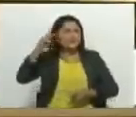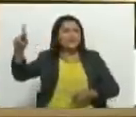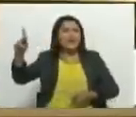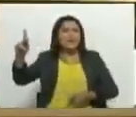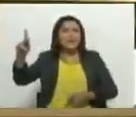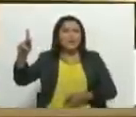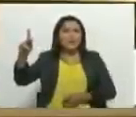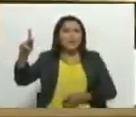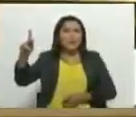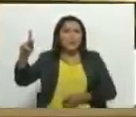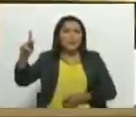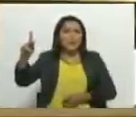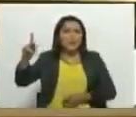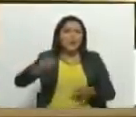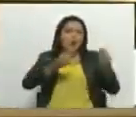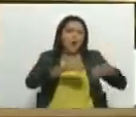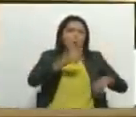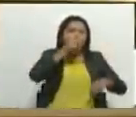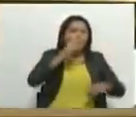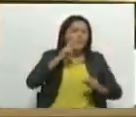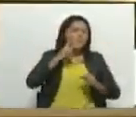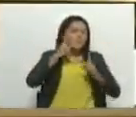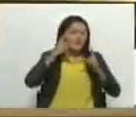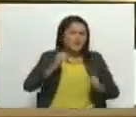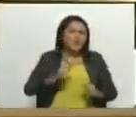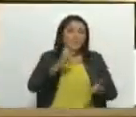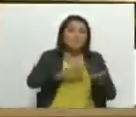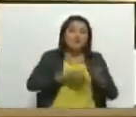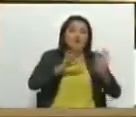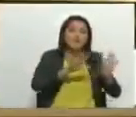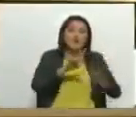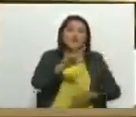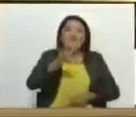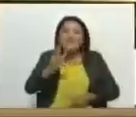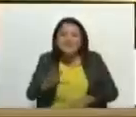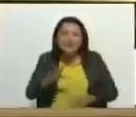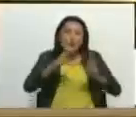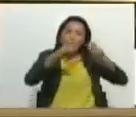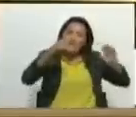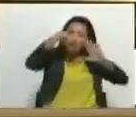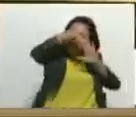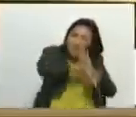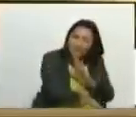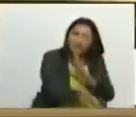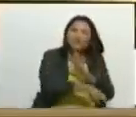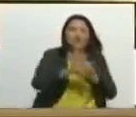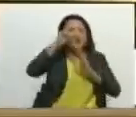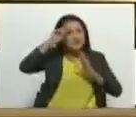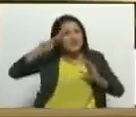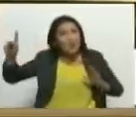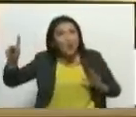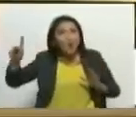acuñó Sigmund Freud en 1925 con todas las connotaciones de carácter